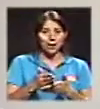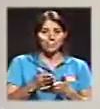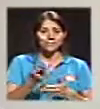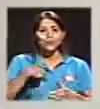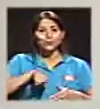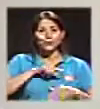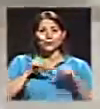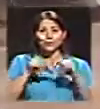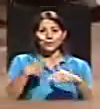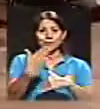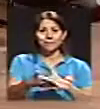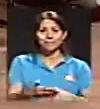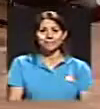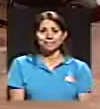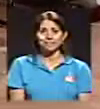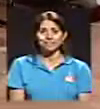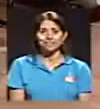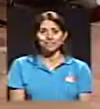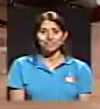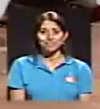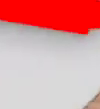nosotros regresamos.